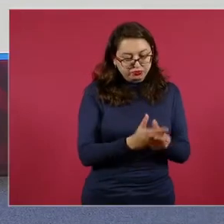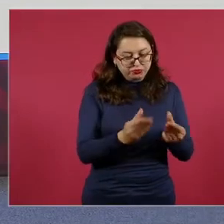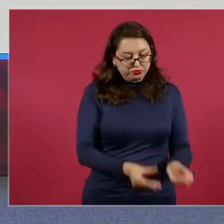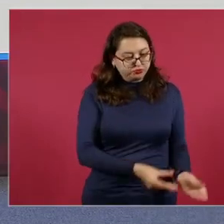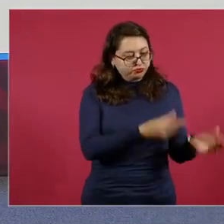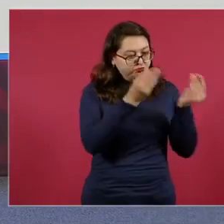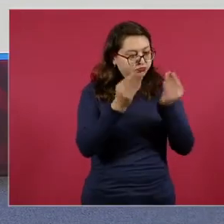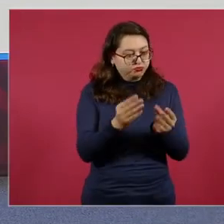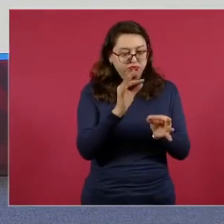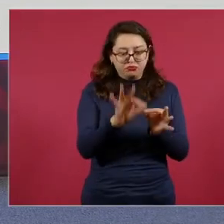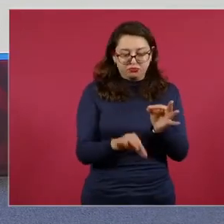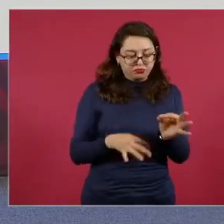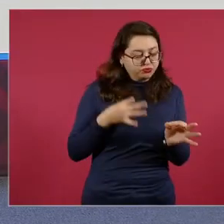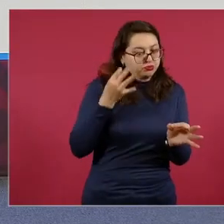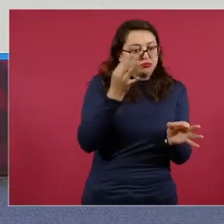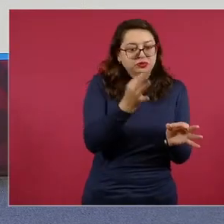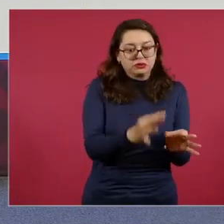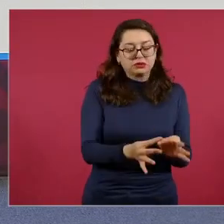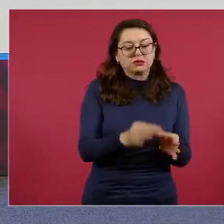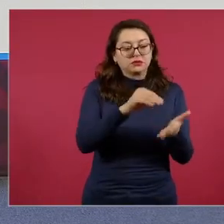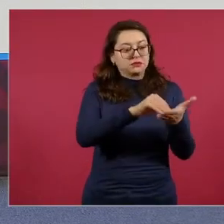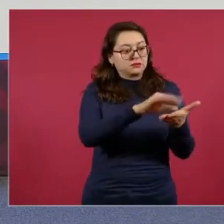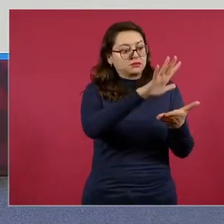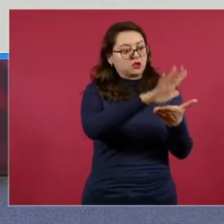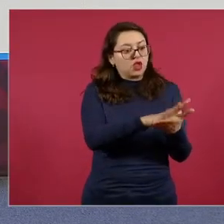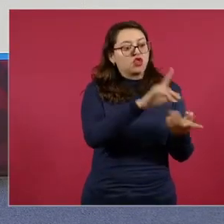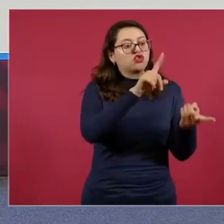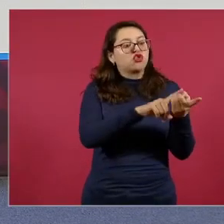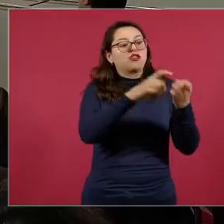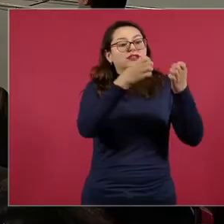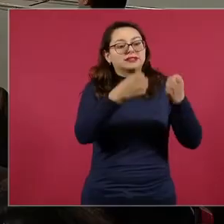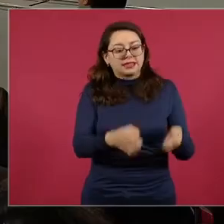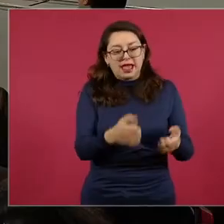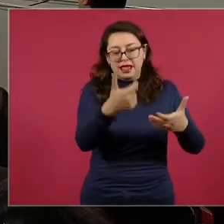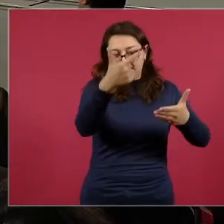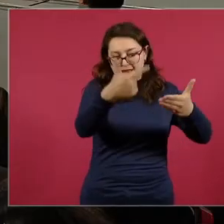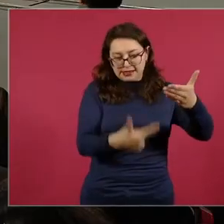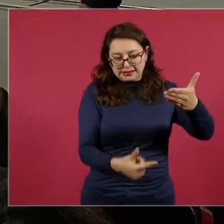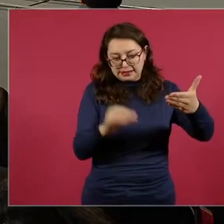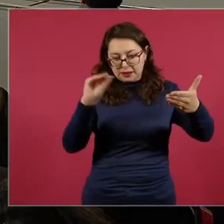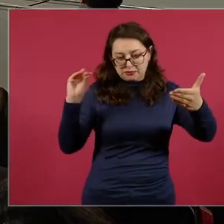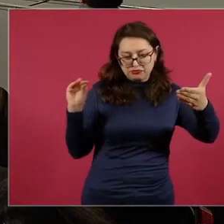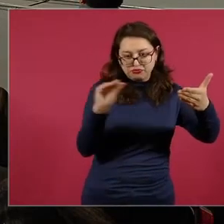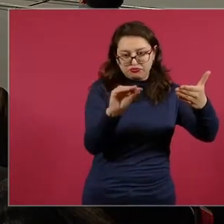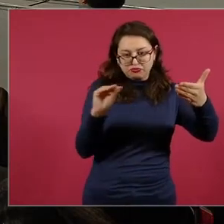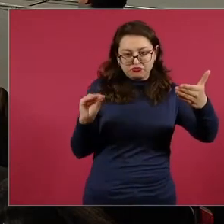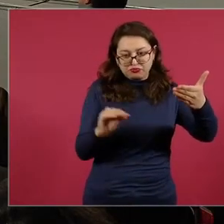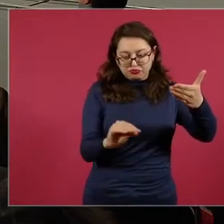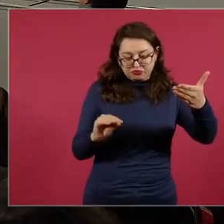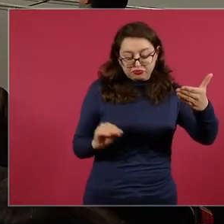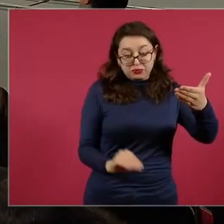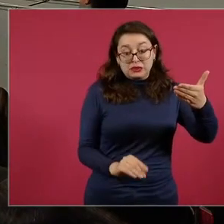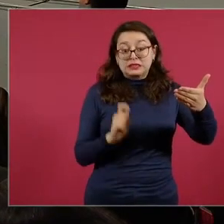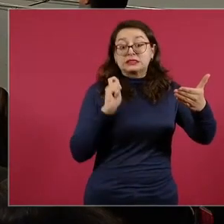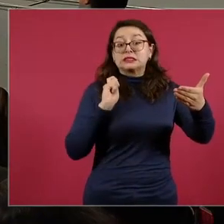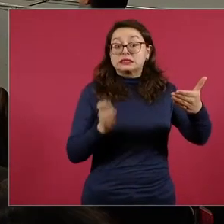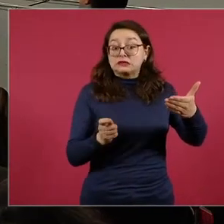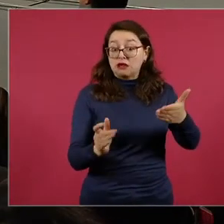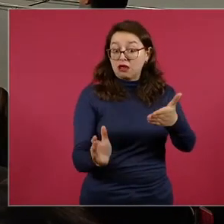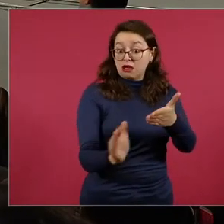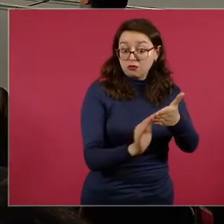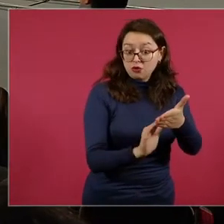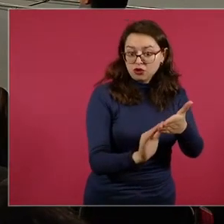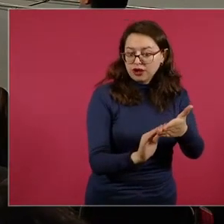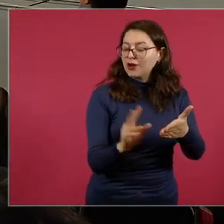del caso, es registrar la localización en las bases de datos, que esto de ninguna manera implica